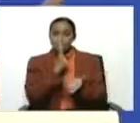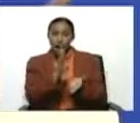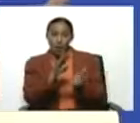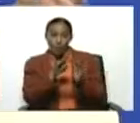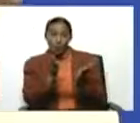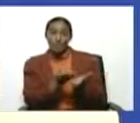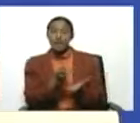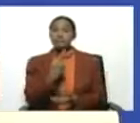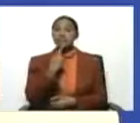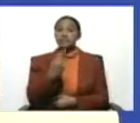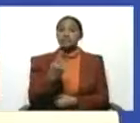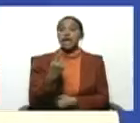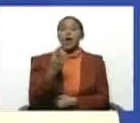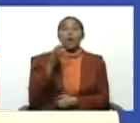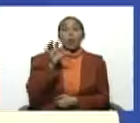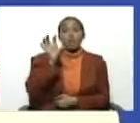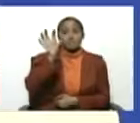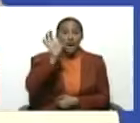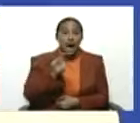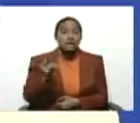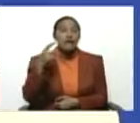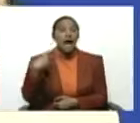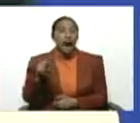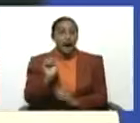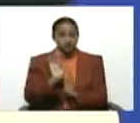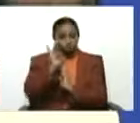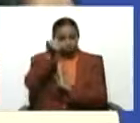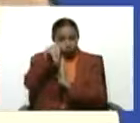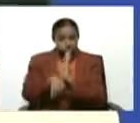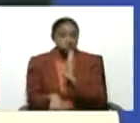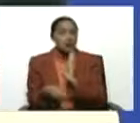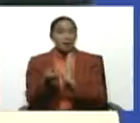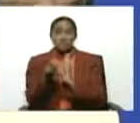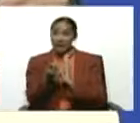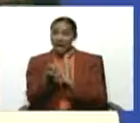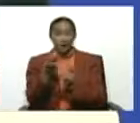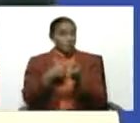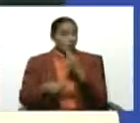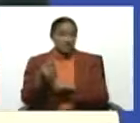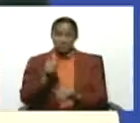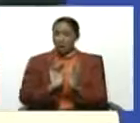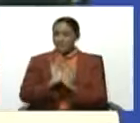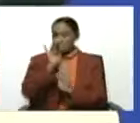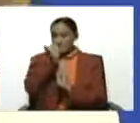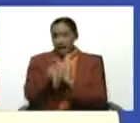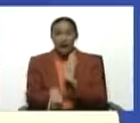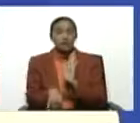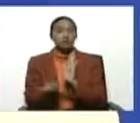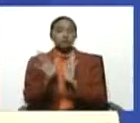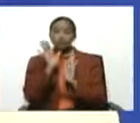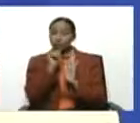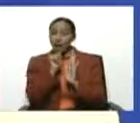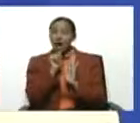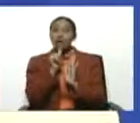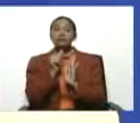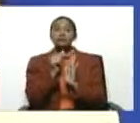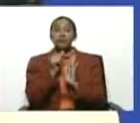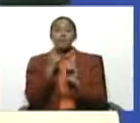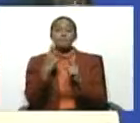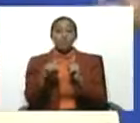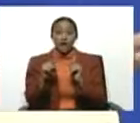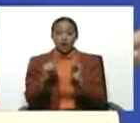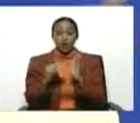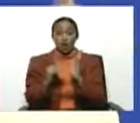una país de bajo ingreso llega a cierto nivel o cierto punto cuando el ingreso aumento a un nivel